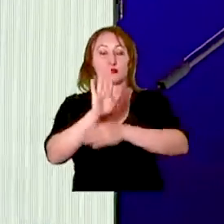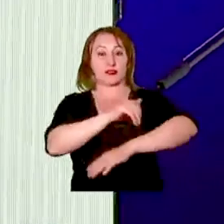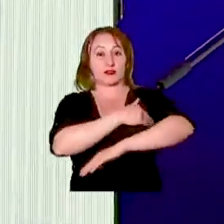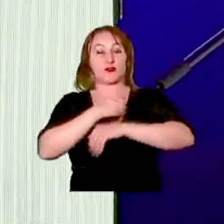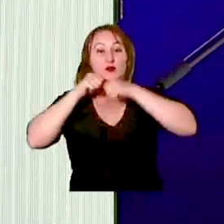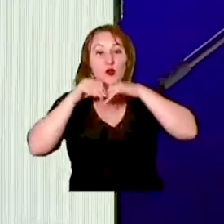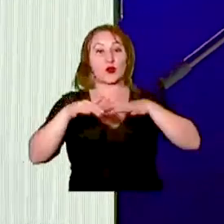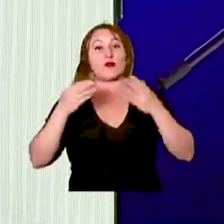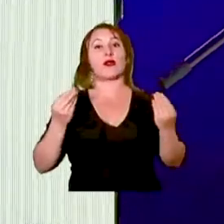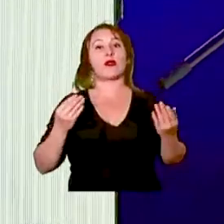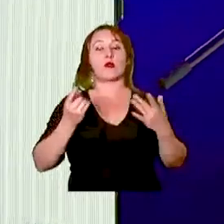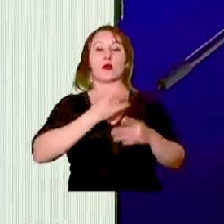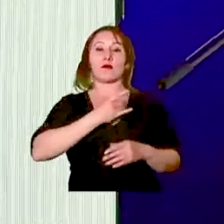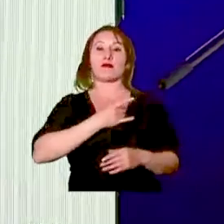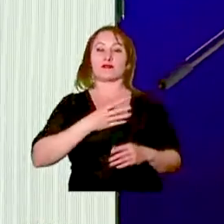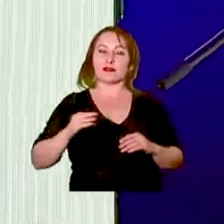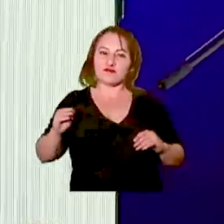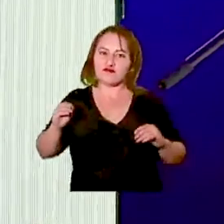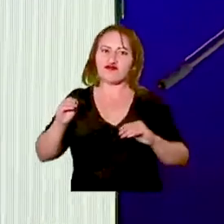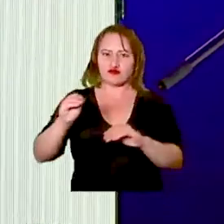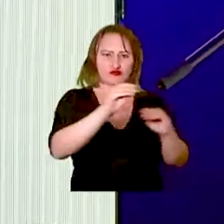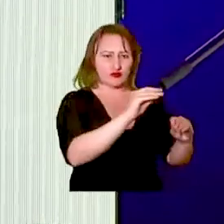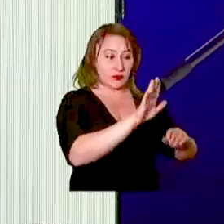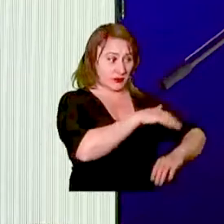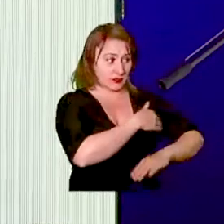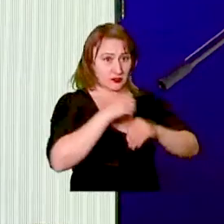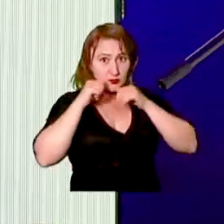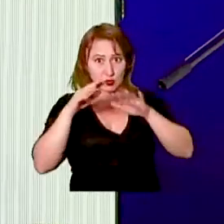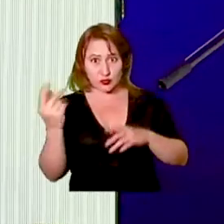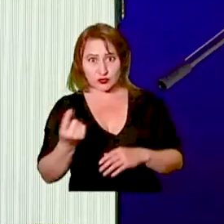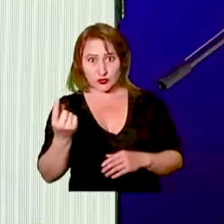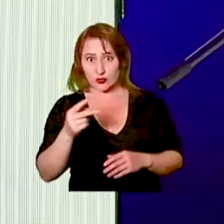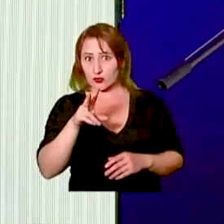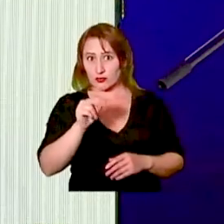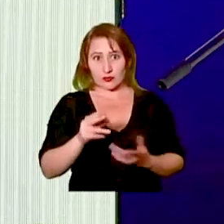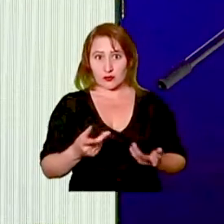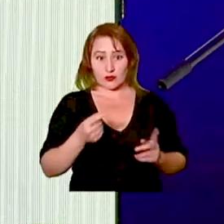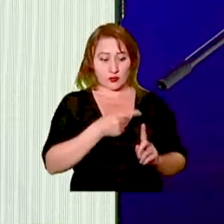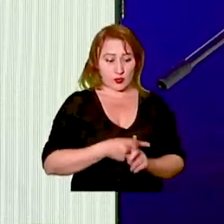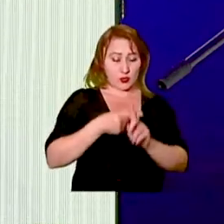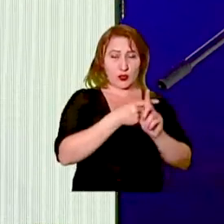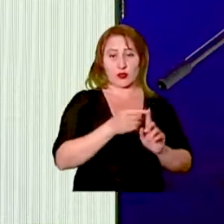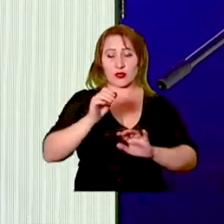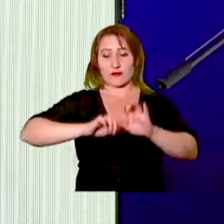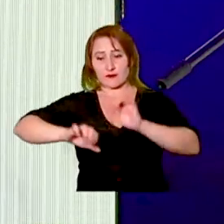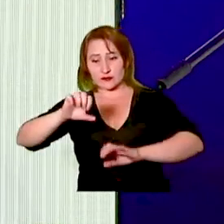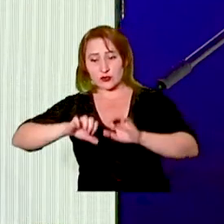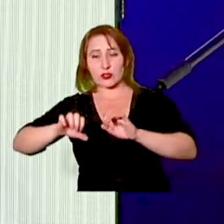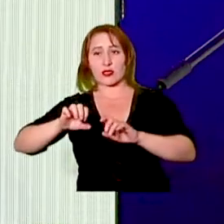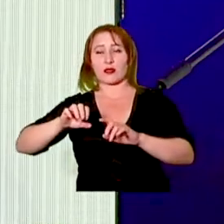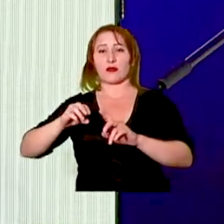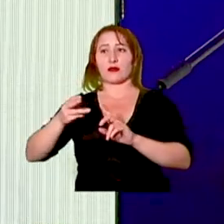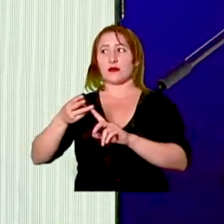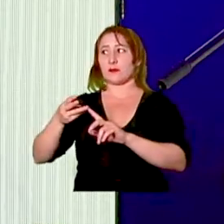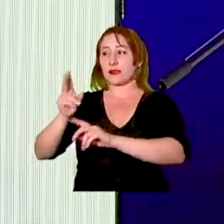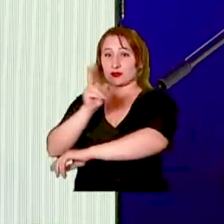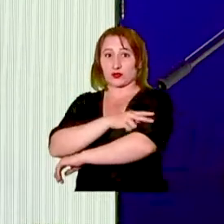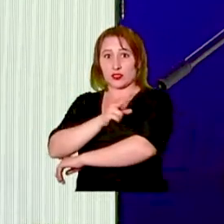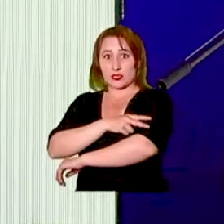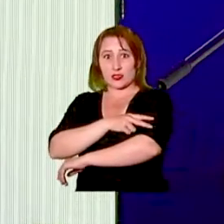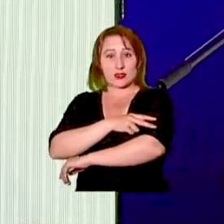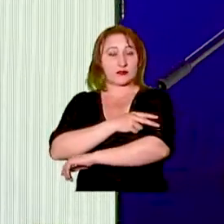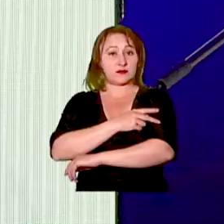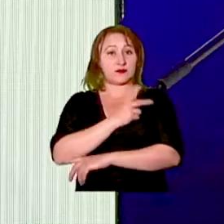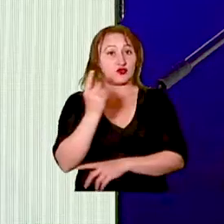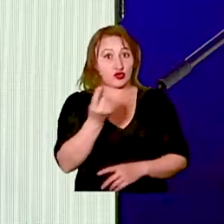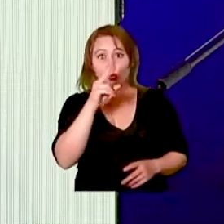nuestra universidad que forme no solo al Ministerio Público, Procuraduría, Defensoría y Personerías,